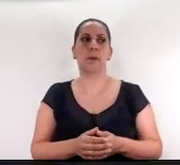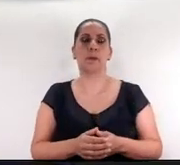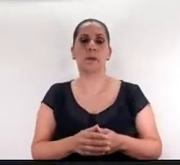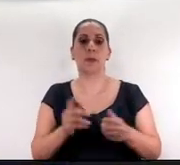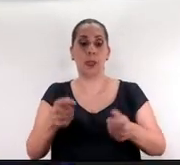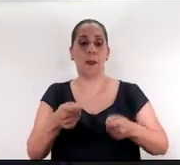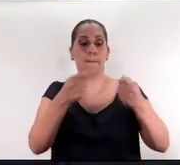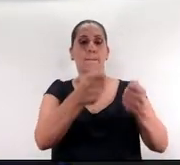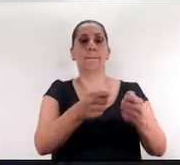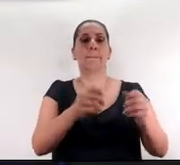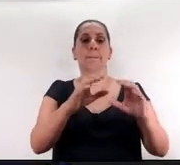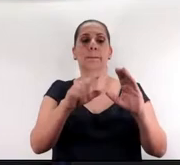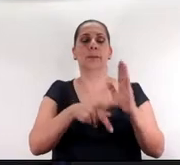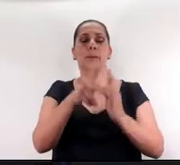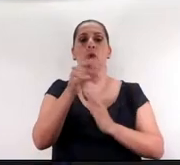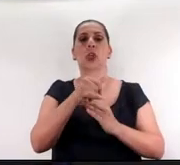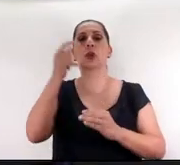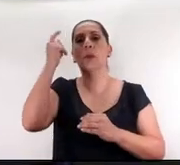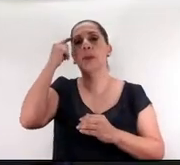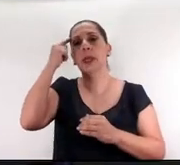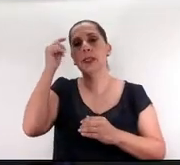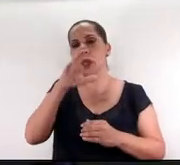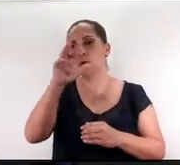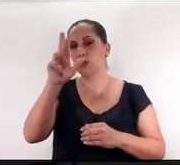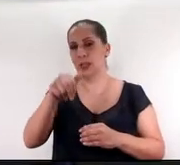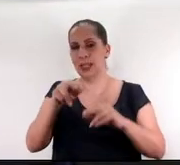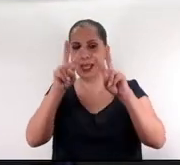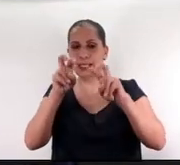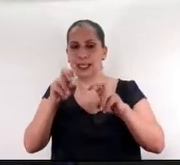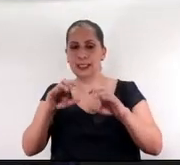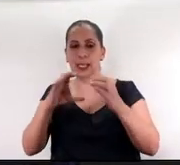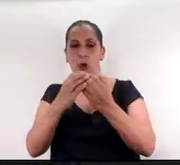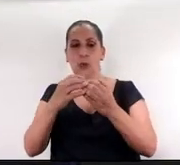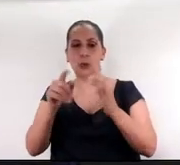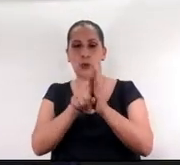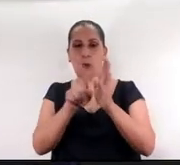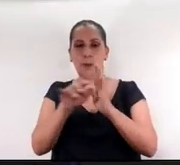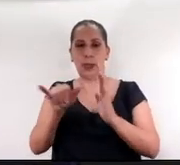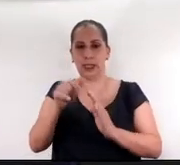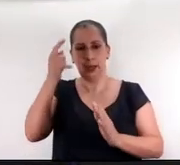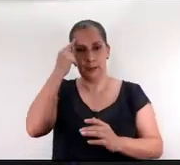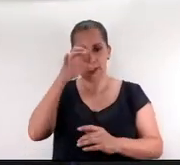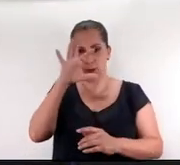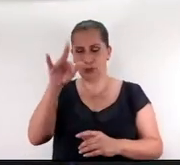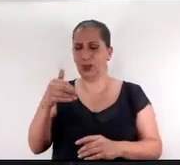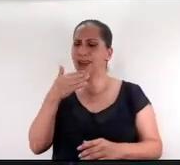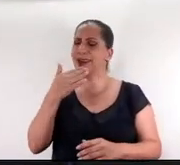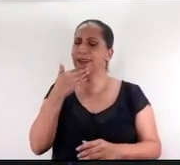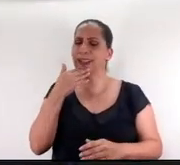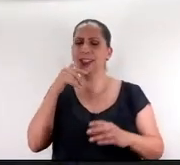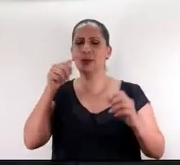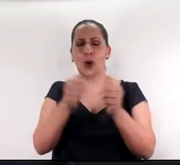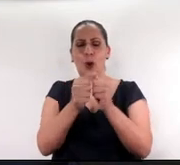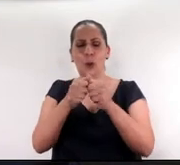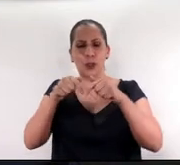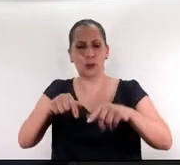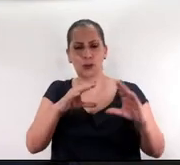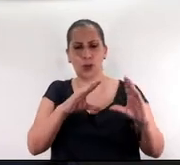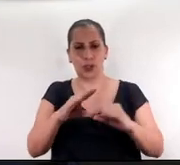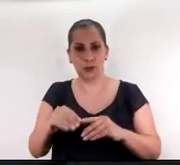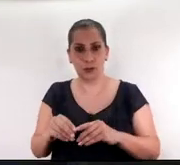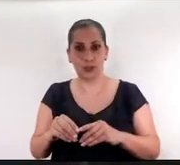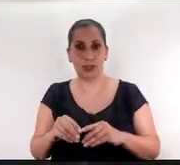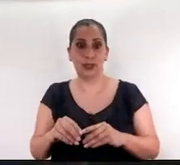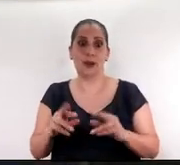y del proyecto Pensar en Costa Rica, que es el análisis técnico de la Comisión Paritaria Pensar en Costa Rica. Muchas gracias por acompañarnos hoy y espero que